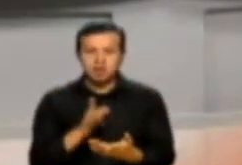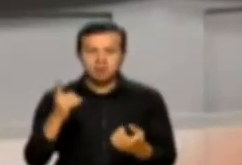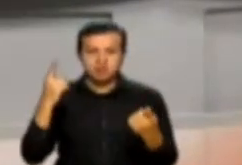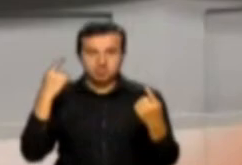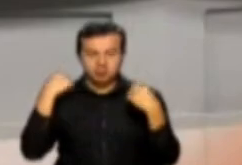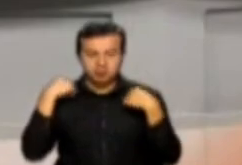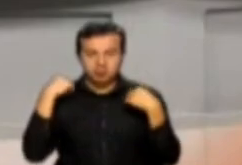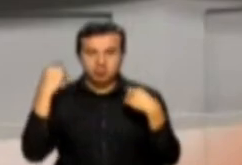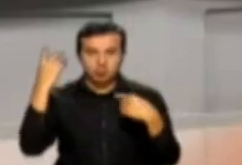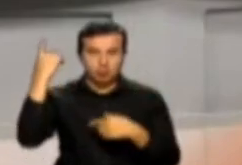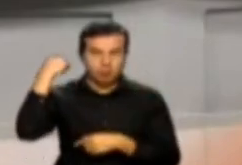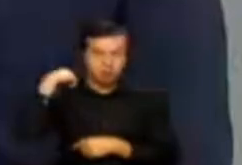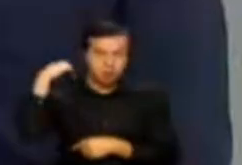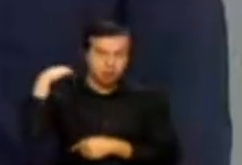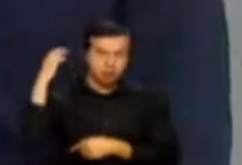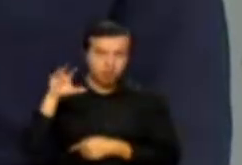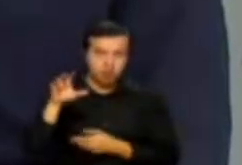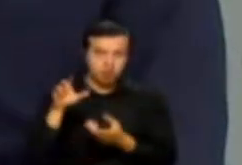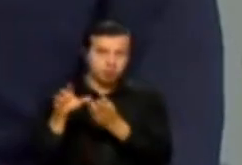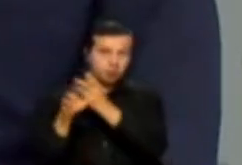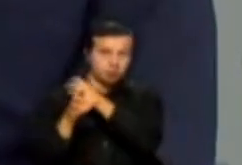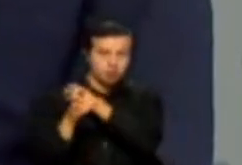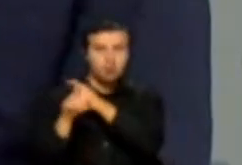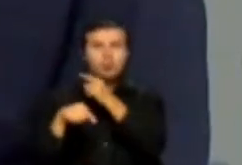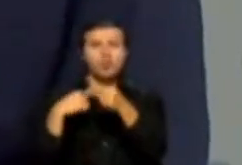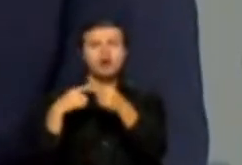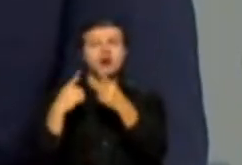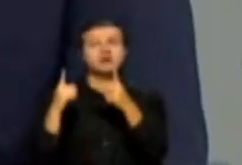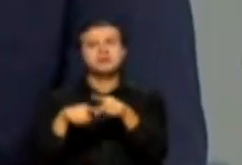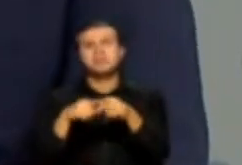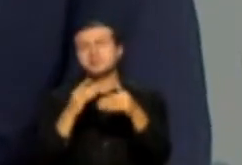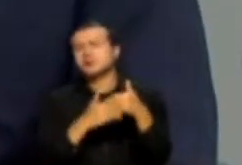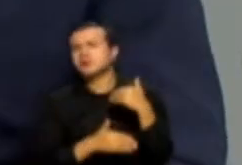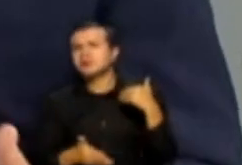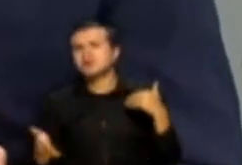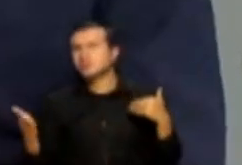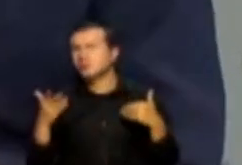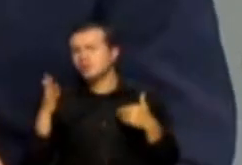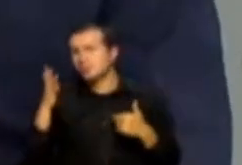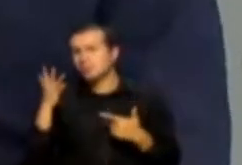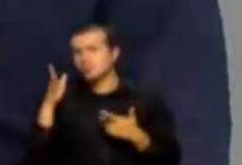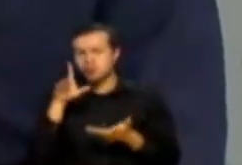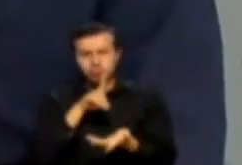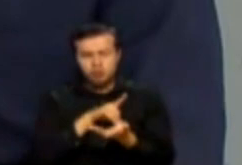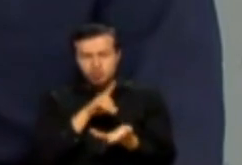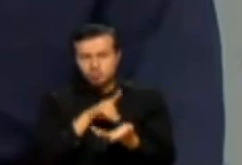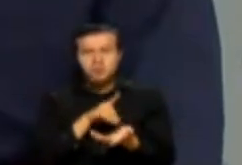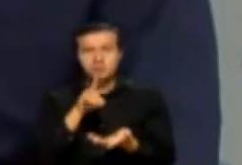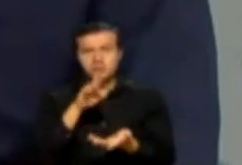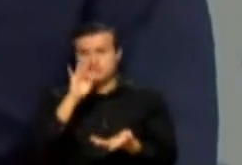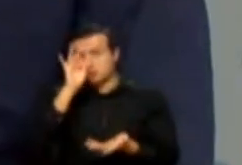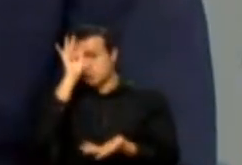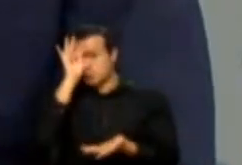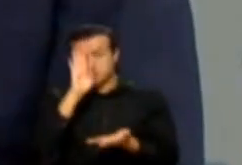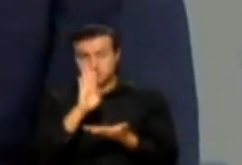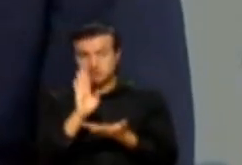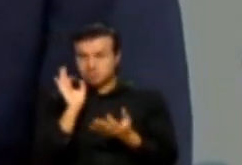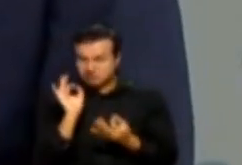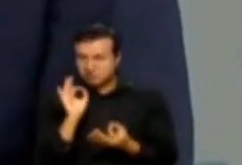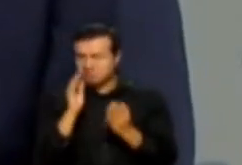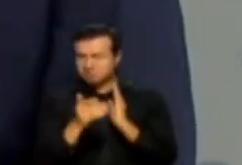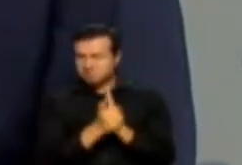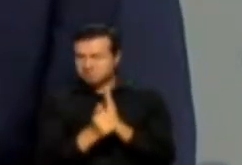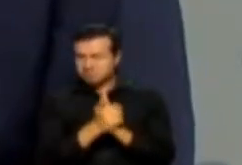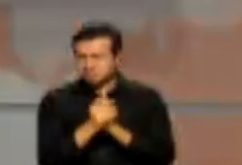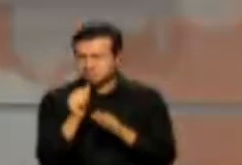de pulmón hace cuánto tiempo se inició y que fue necesario para que los médicos del hospital carlos andrade marín estuvieran en